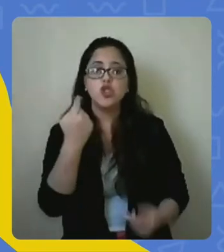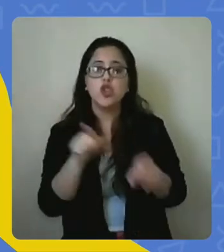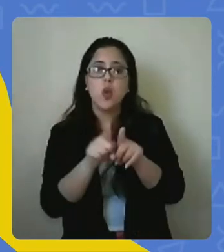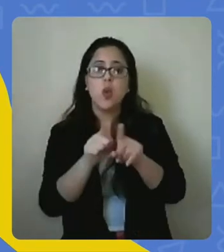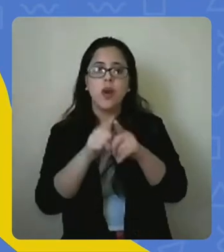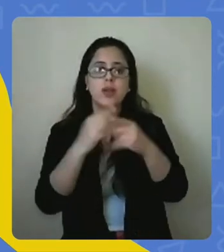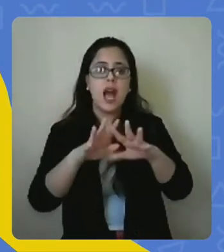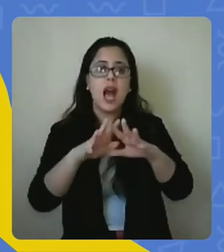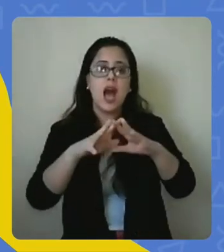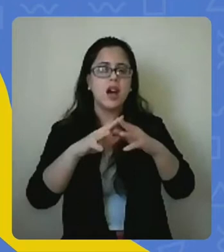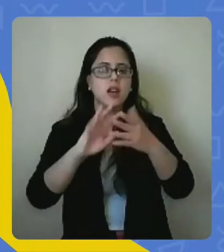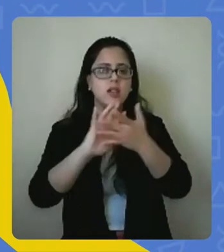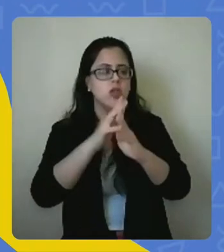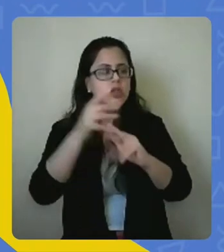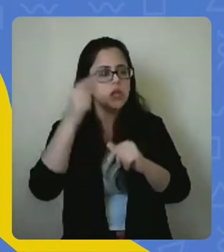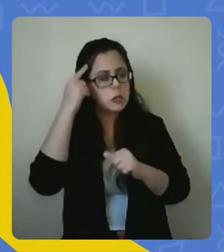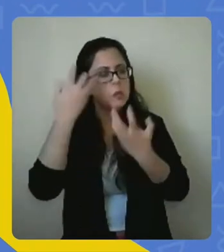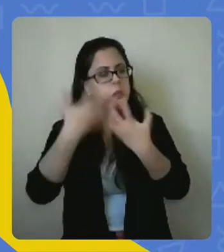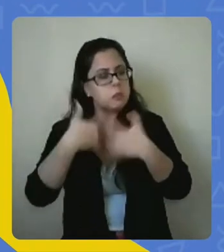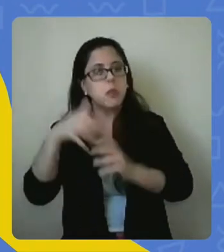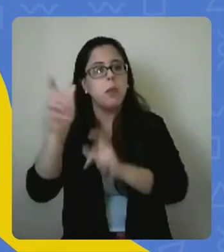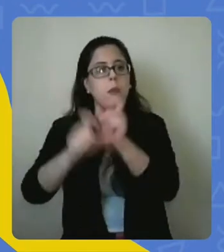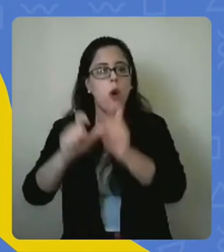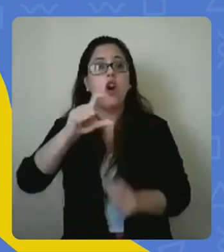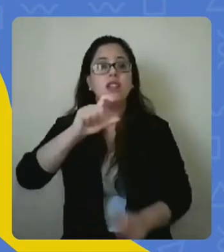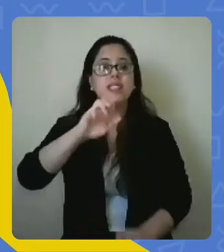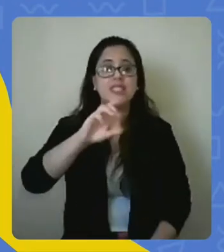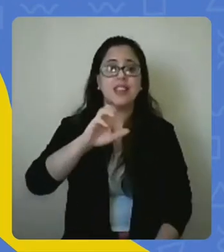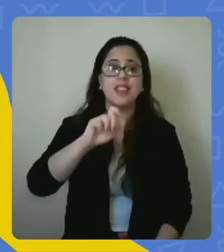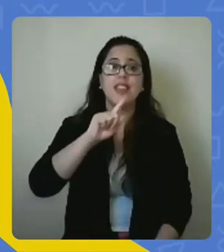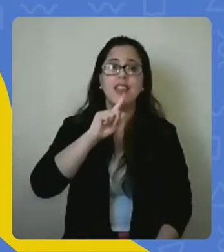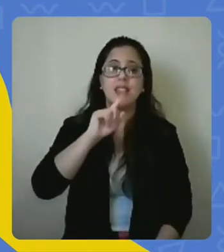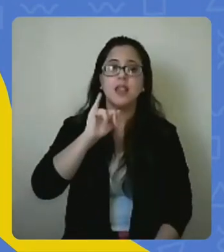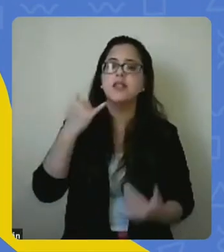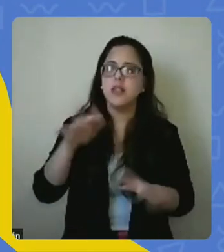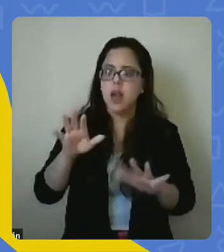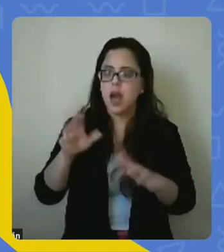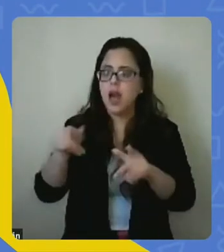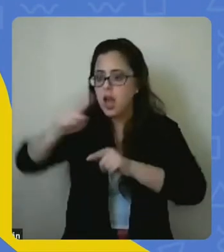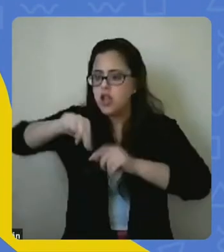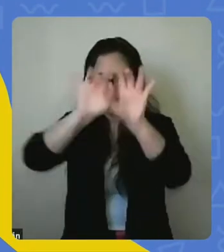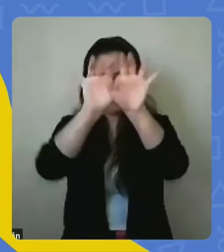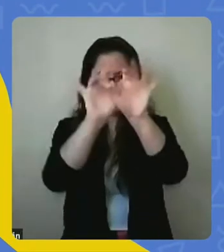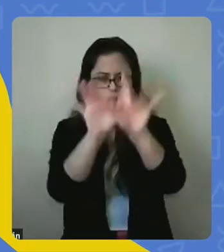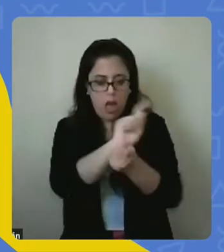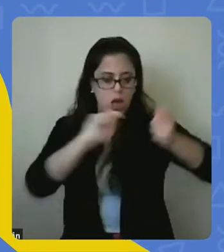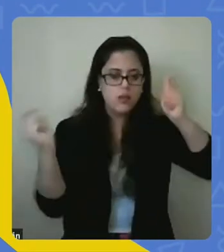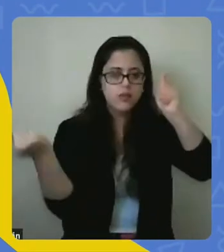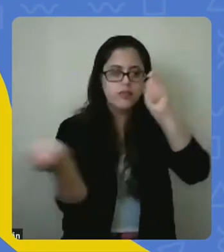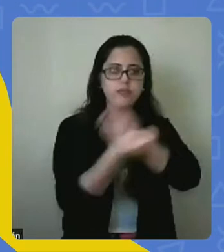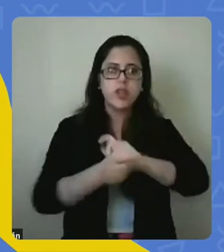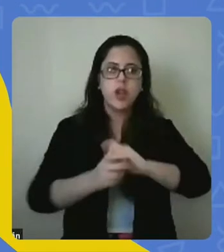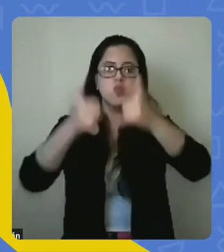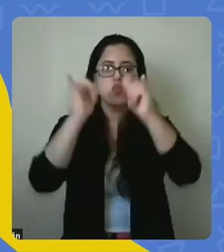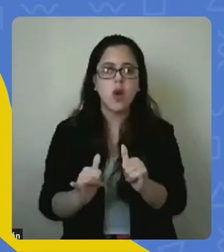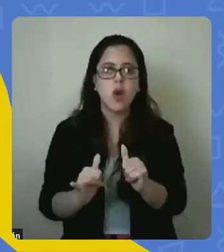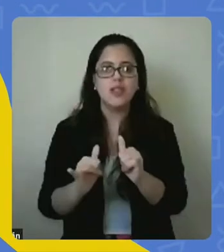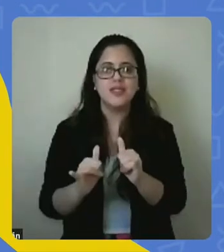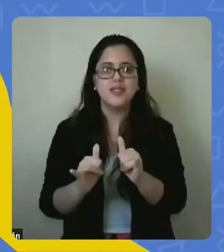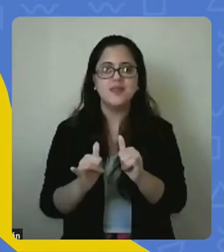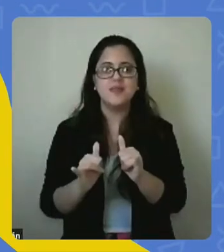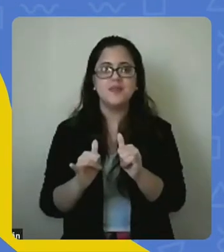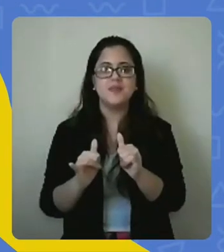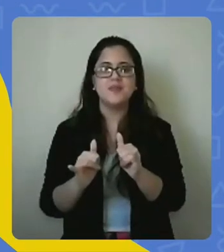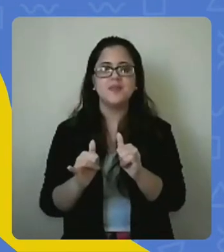la gente de CDETI lo pudo después desarrollar y transformar lo que esto que nos pasa, que no